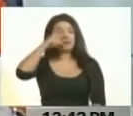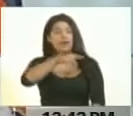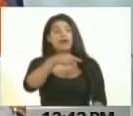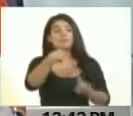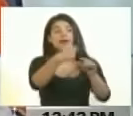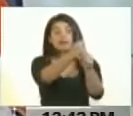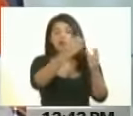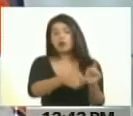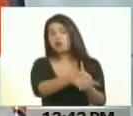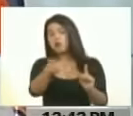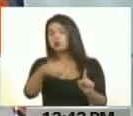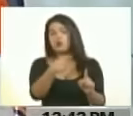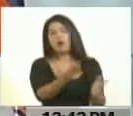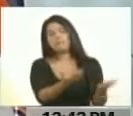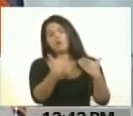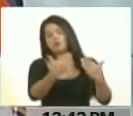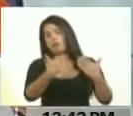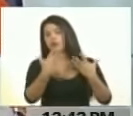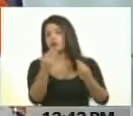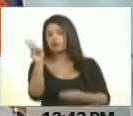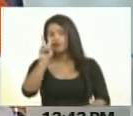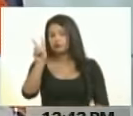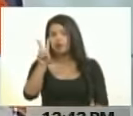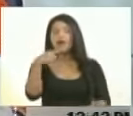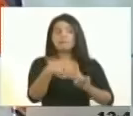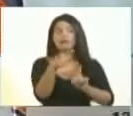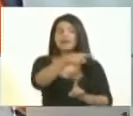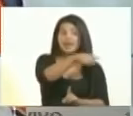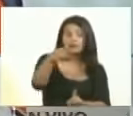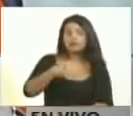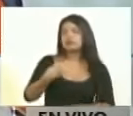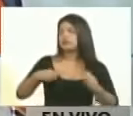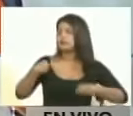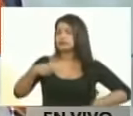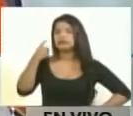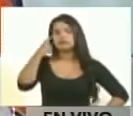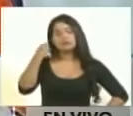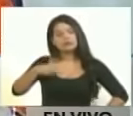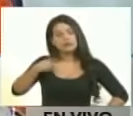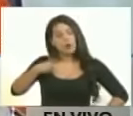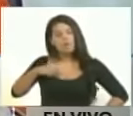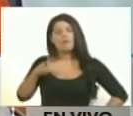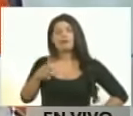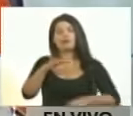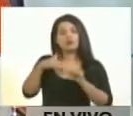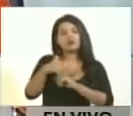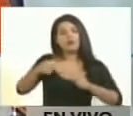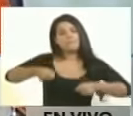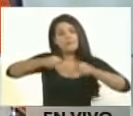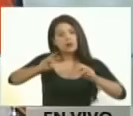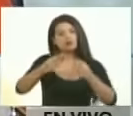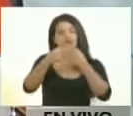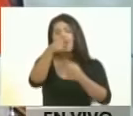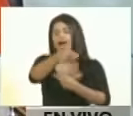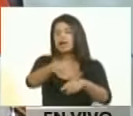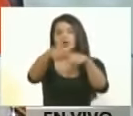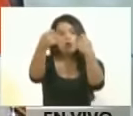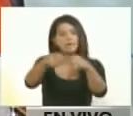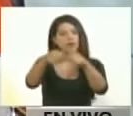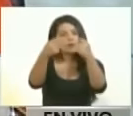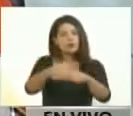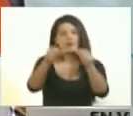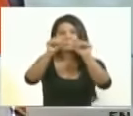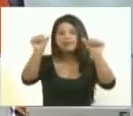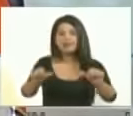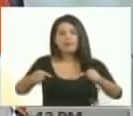mostrado con Venezuela y también la preocupación que ellos mantienen sobre lo que está ocurriendo en el Mercosur, de cómo se está violentando todo el